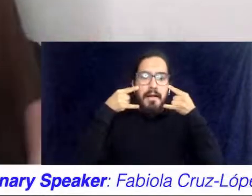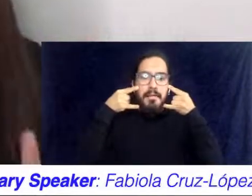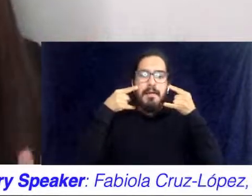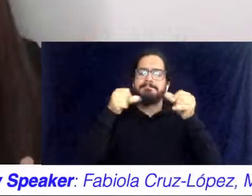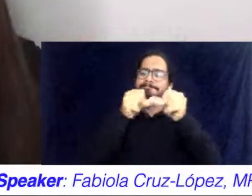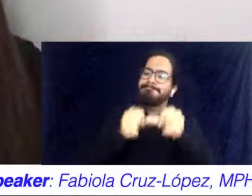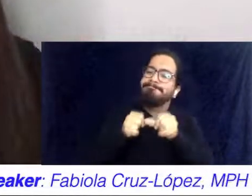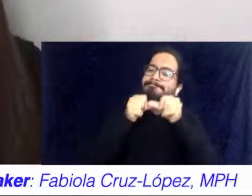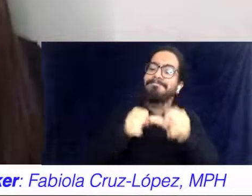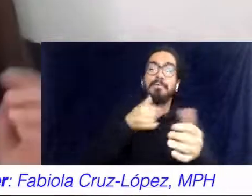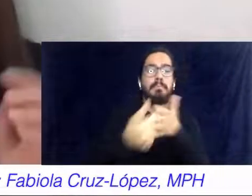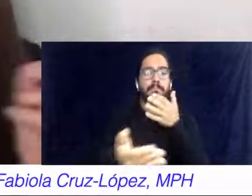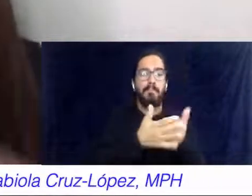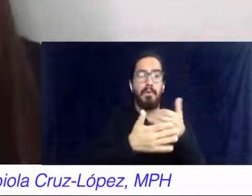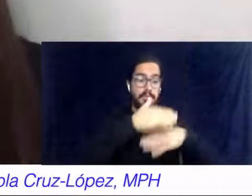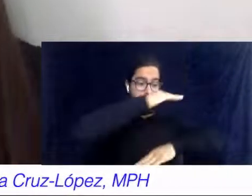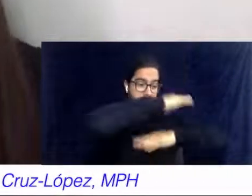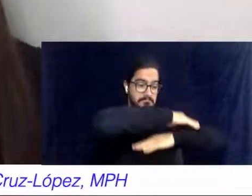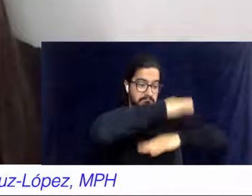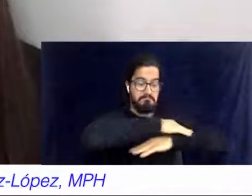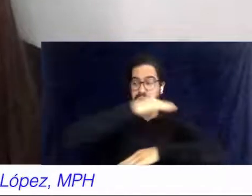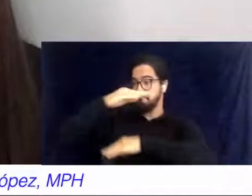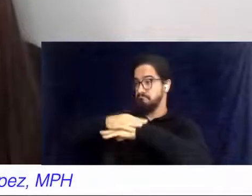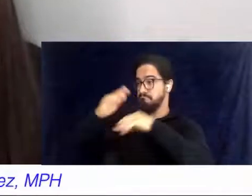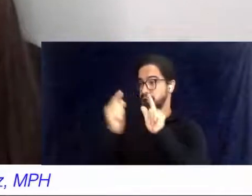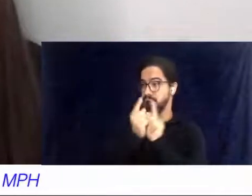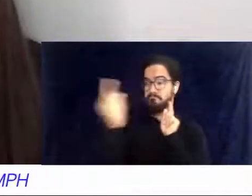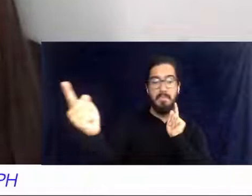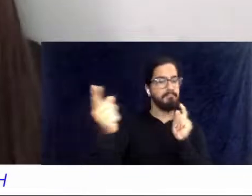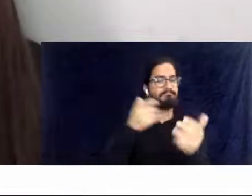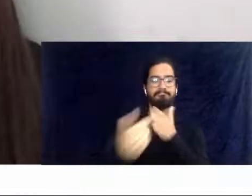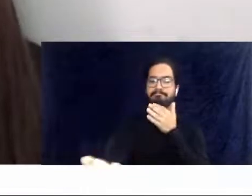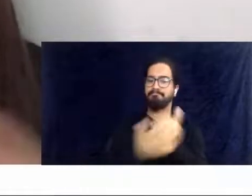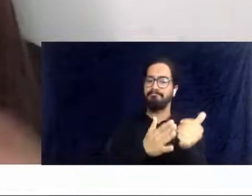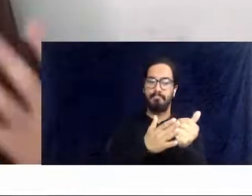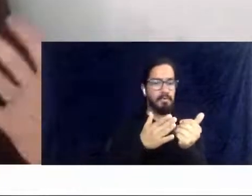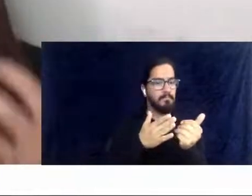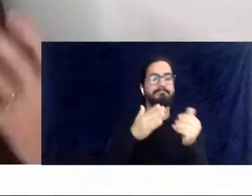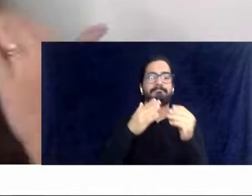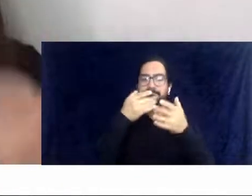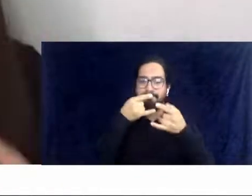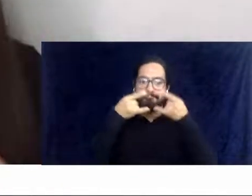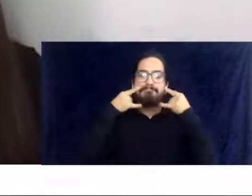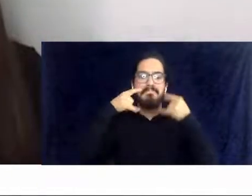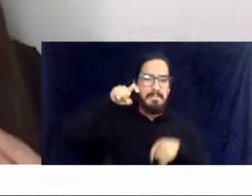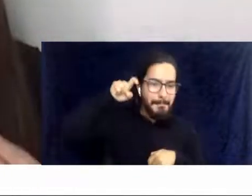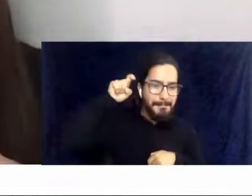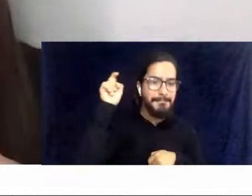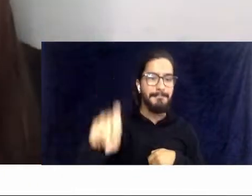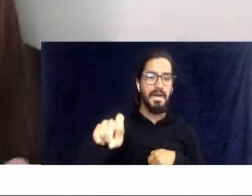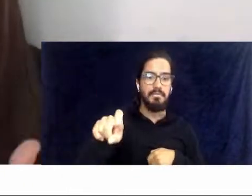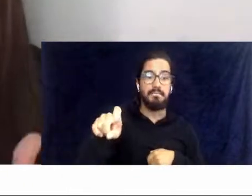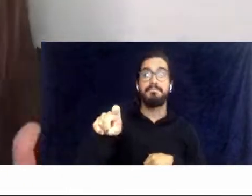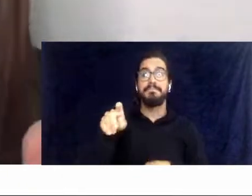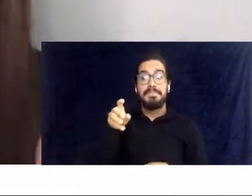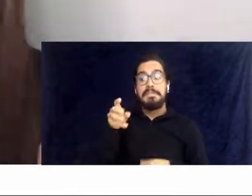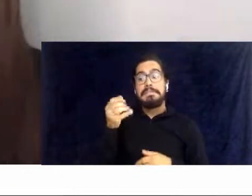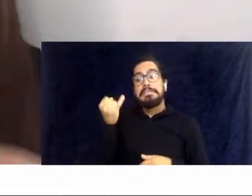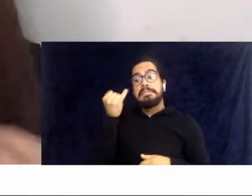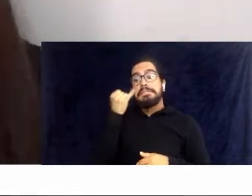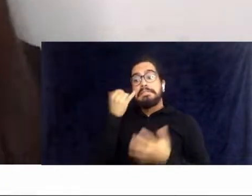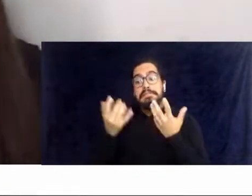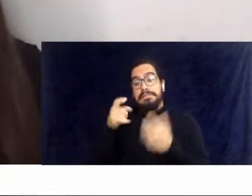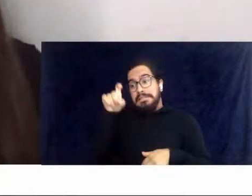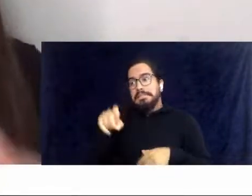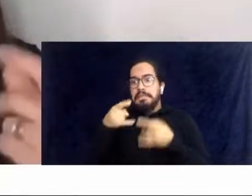están distantes, no, es todo el tiempo que tenemos que mantener esa mascarilla. Si tenemos que descansar de la mascarilla, vamos afuera a un